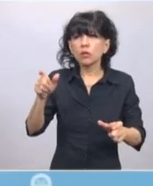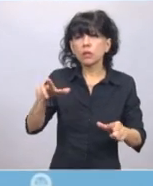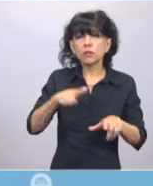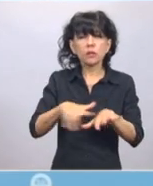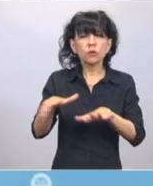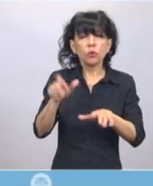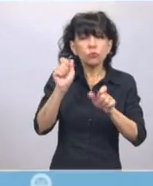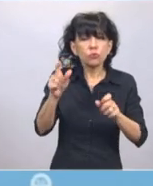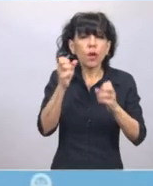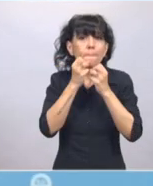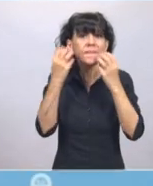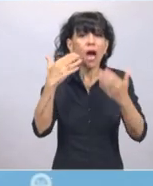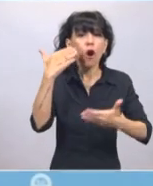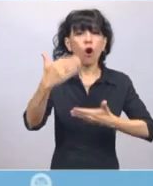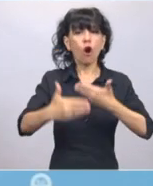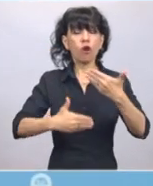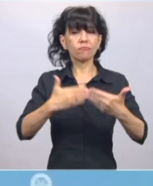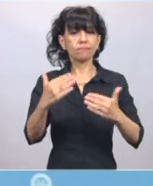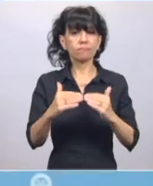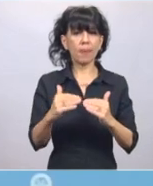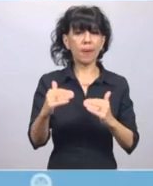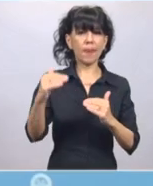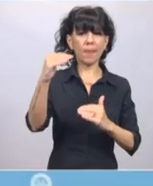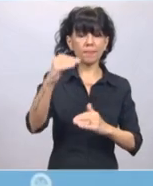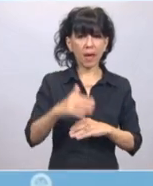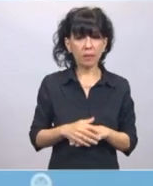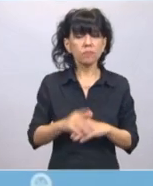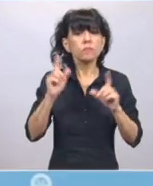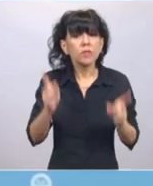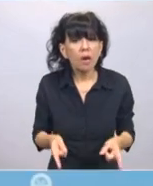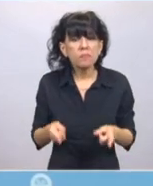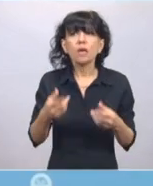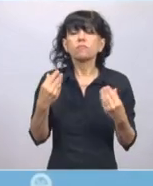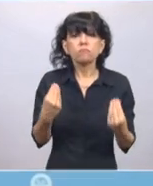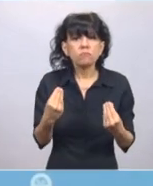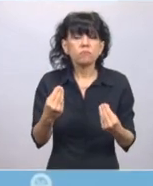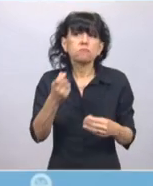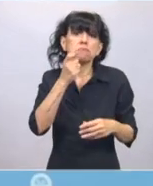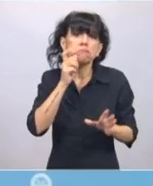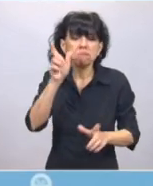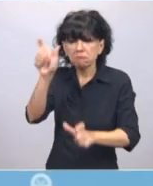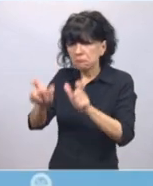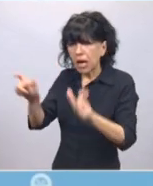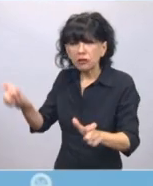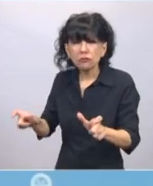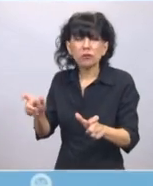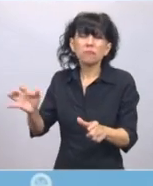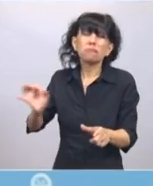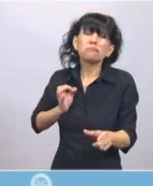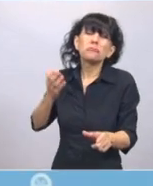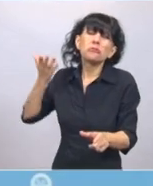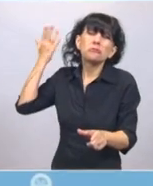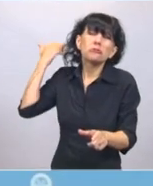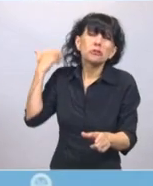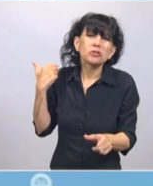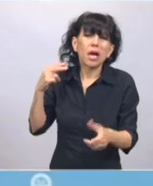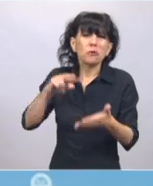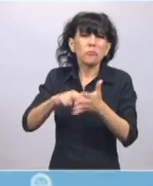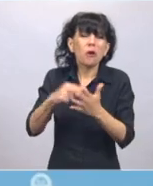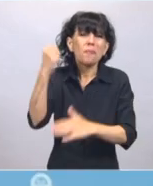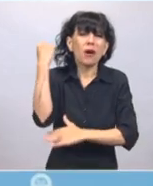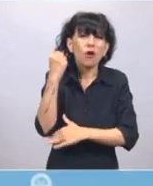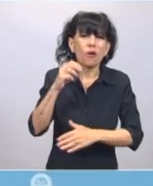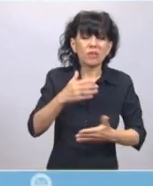oportunidades a aquellos que a lo largo de muchos años Fueron excluidos por diferentes crisis económicas y